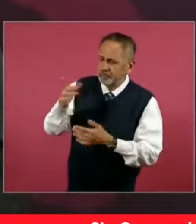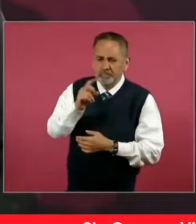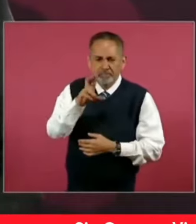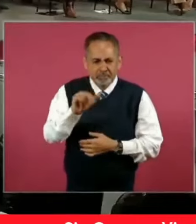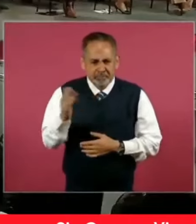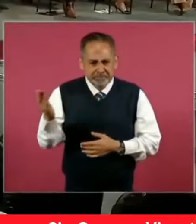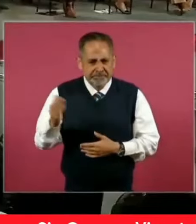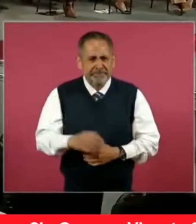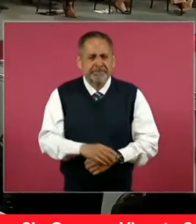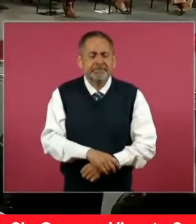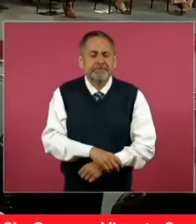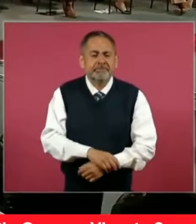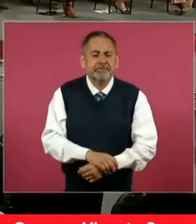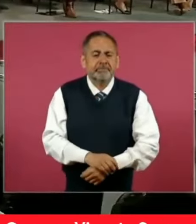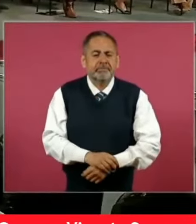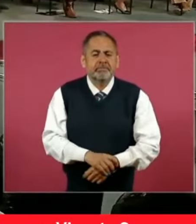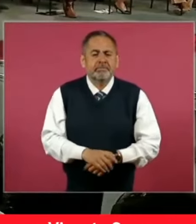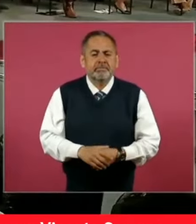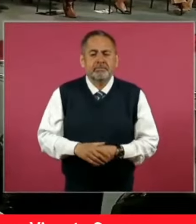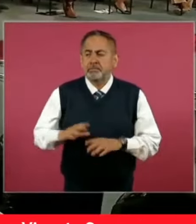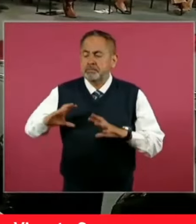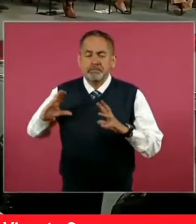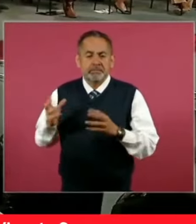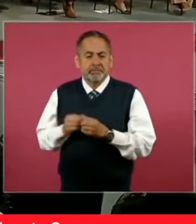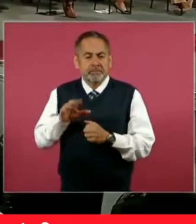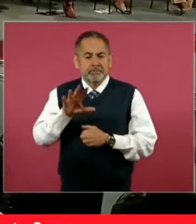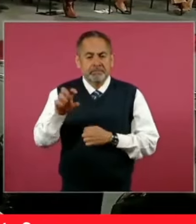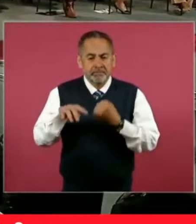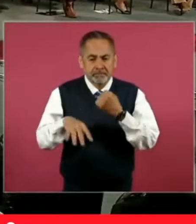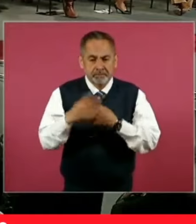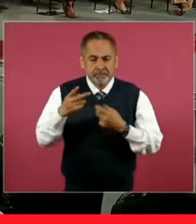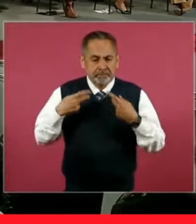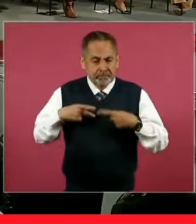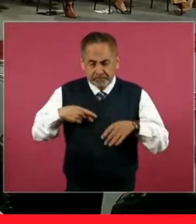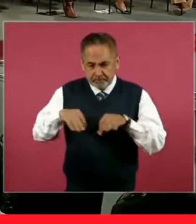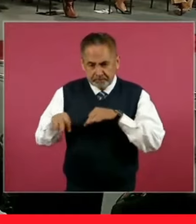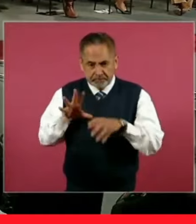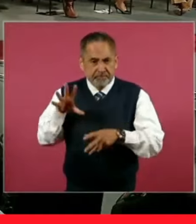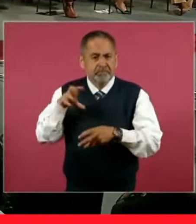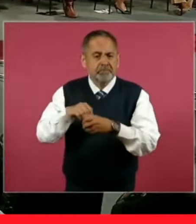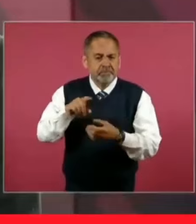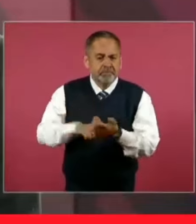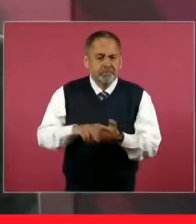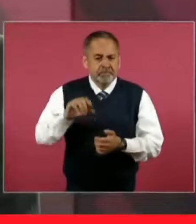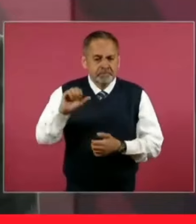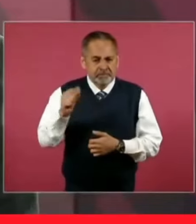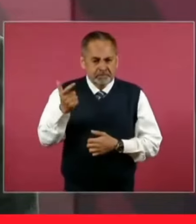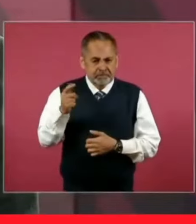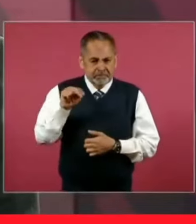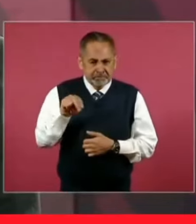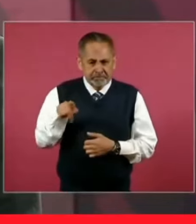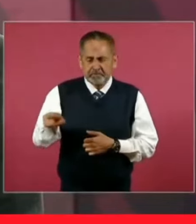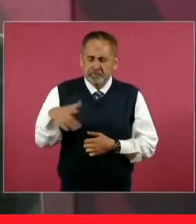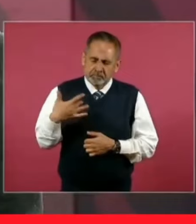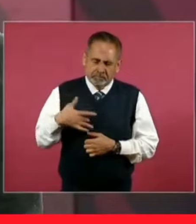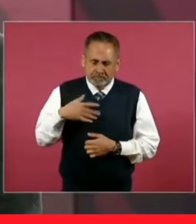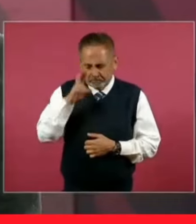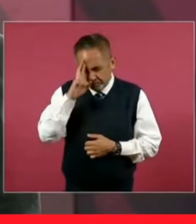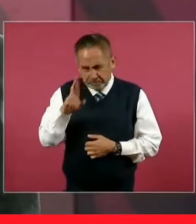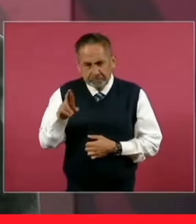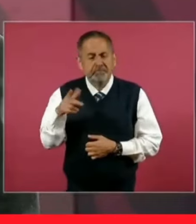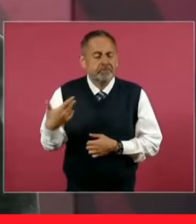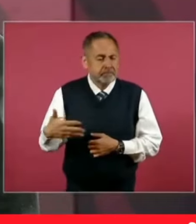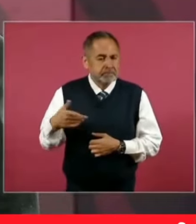doctora. A nombre de los 514 trabajadores que integramos esta noble institución,